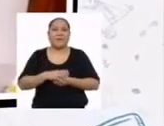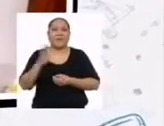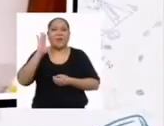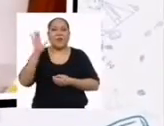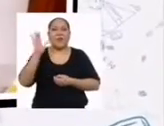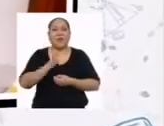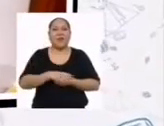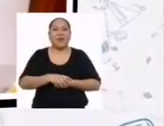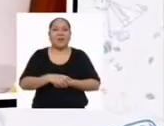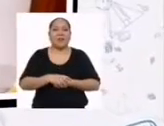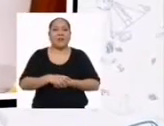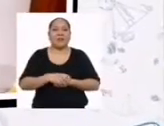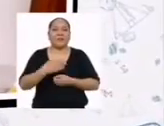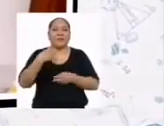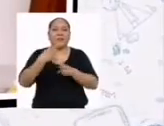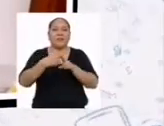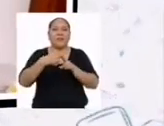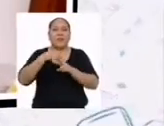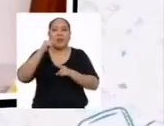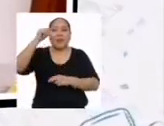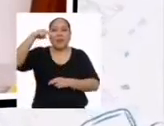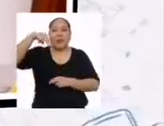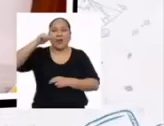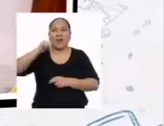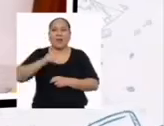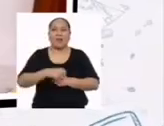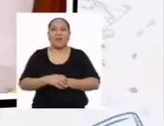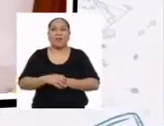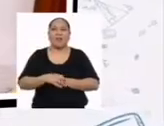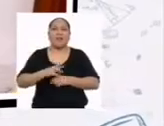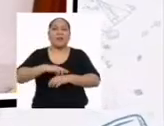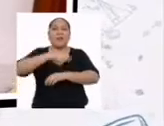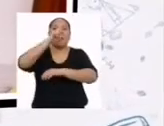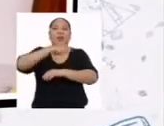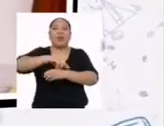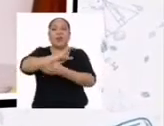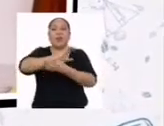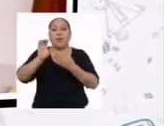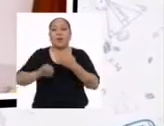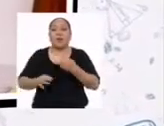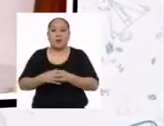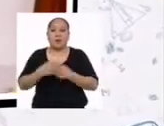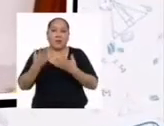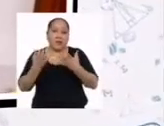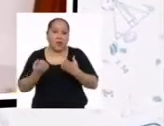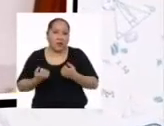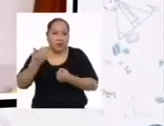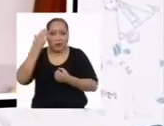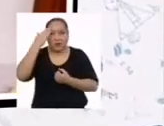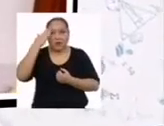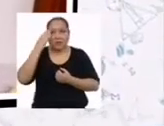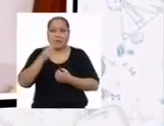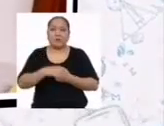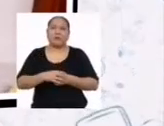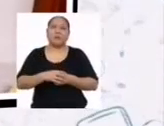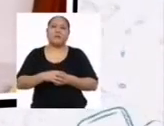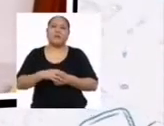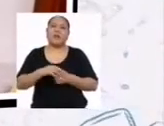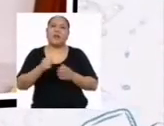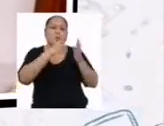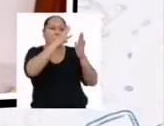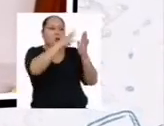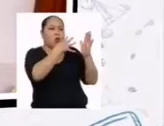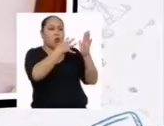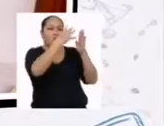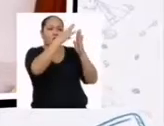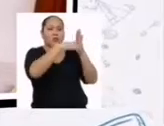todos y todas. Mi nombre es Ana y soy de la región Cajamarca. Quisiera saber, aparte del organizador visual y